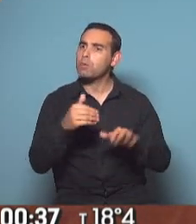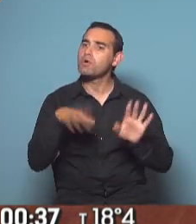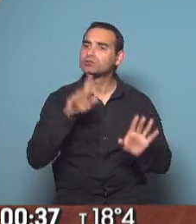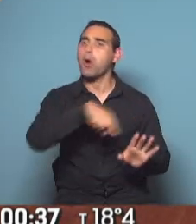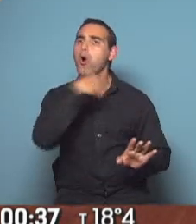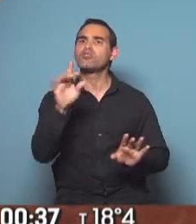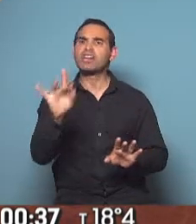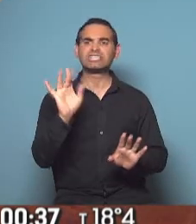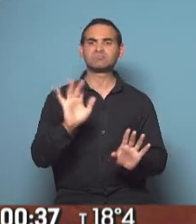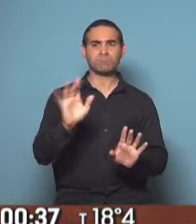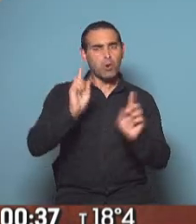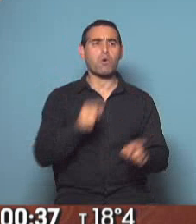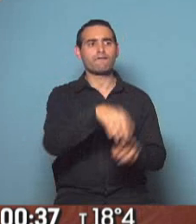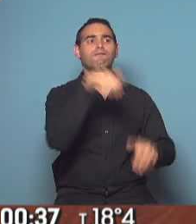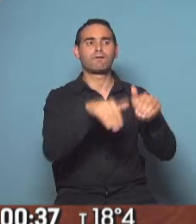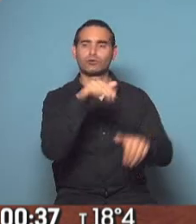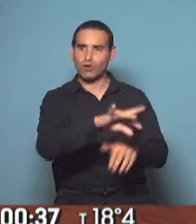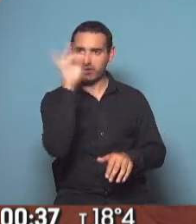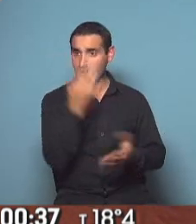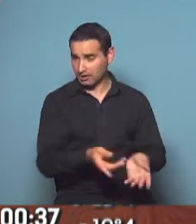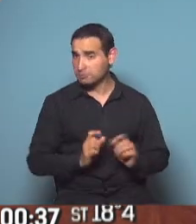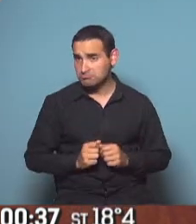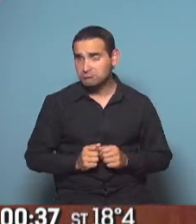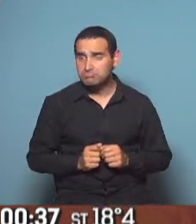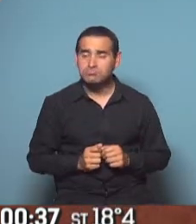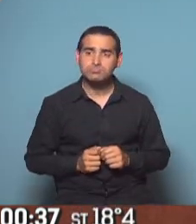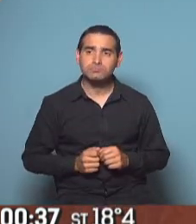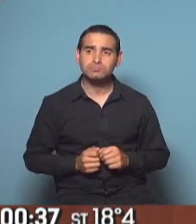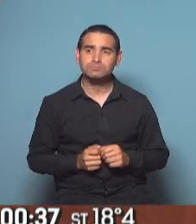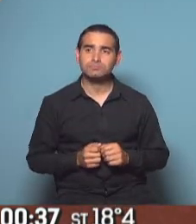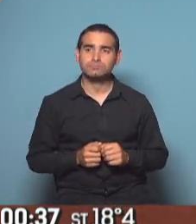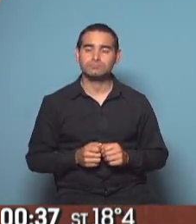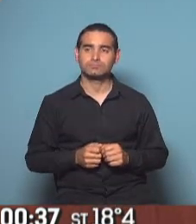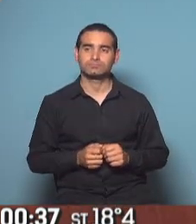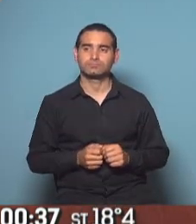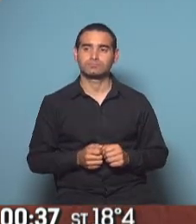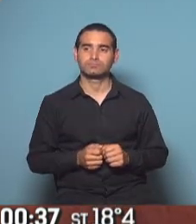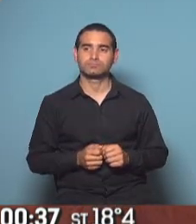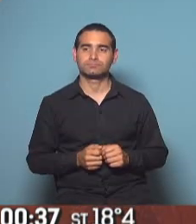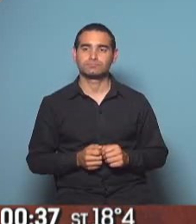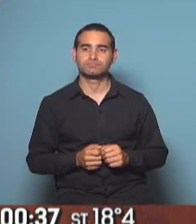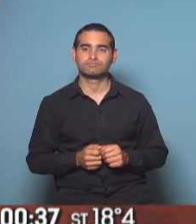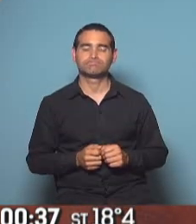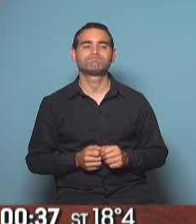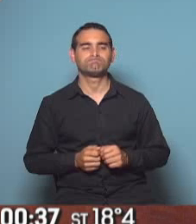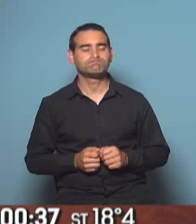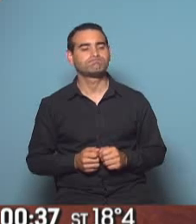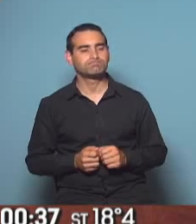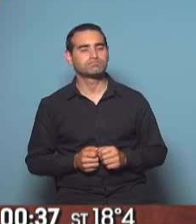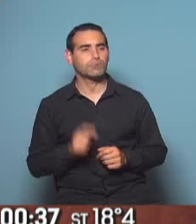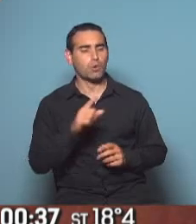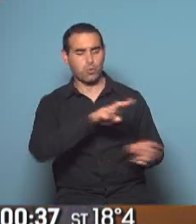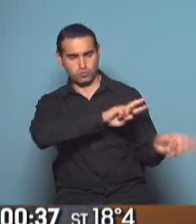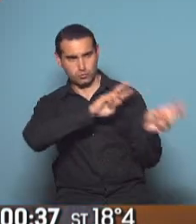por las demás propuestas que están hoy en día como alternativas al gobierno, ¿no? Pasando a